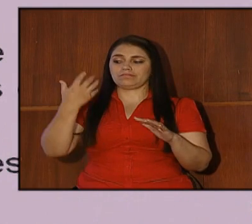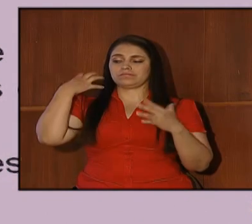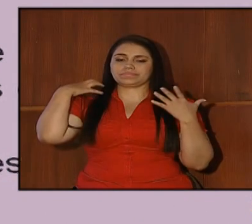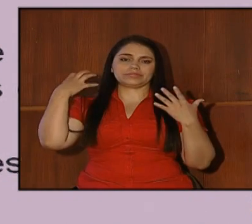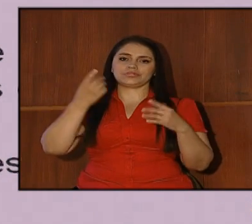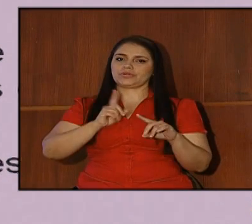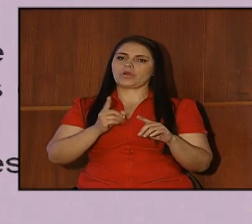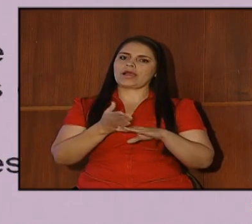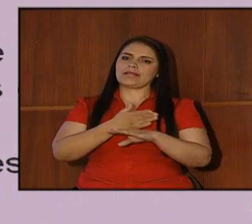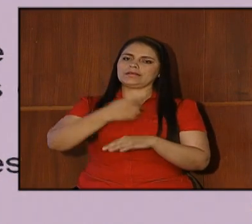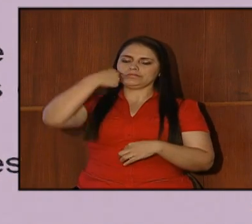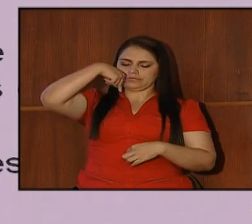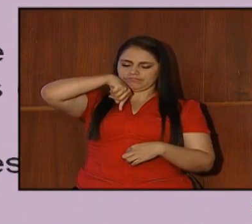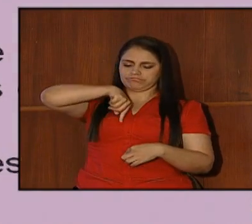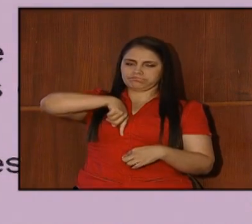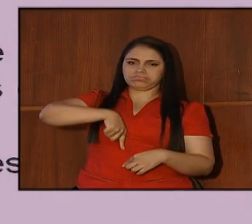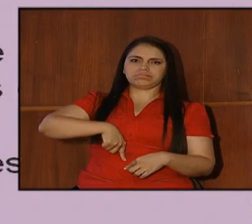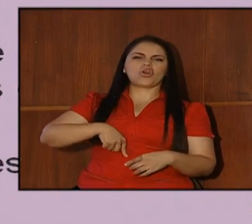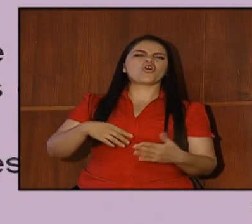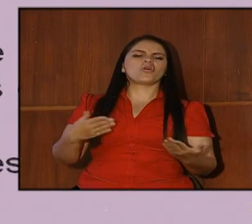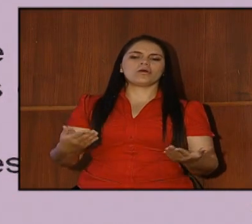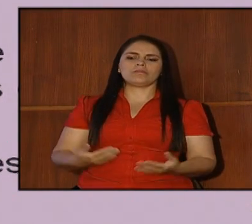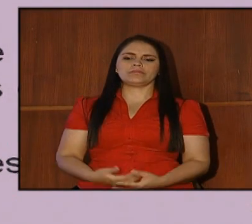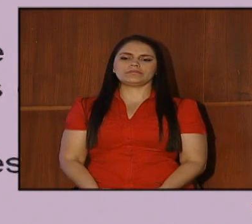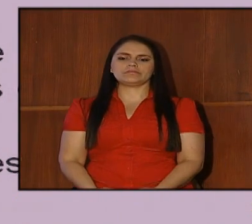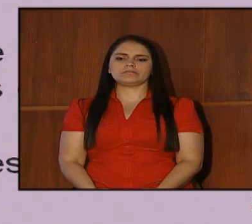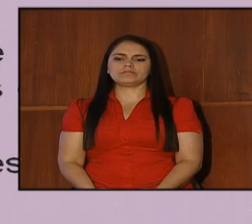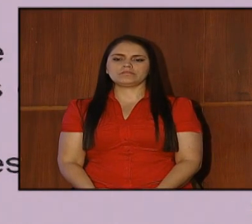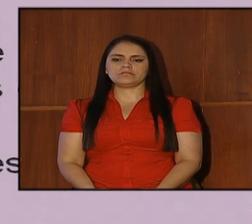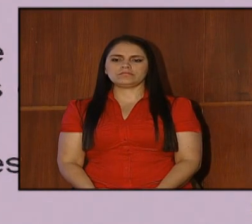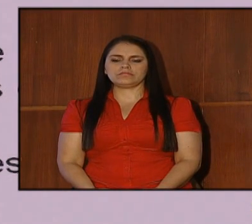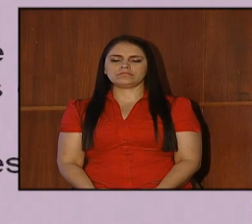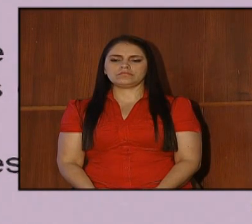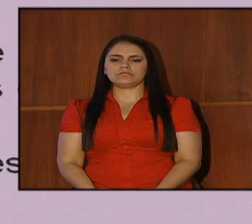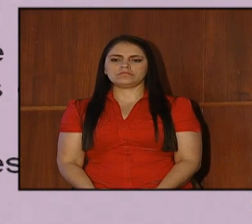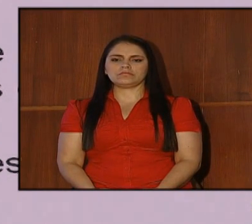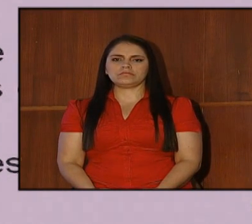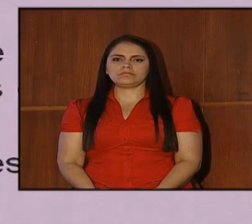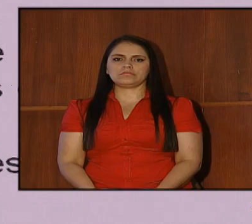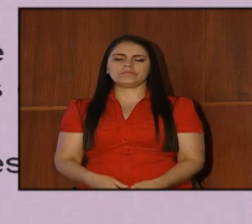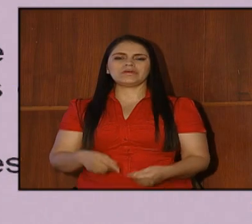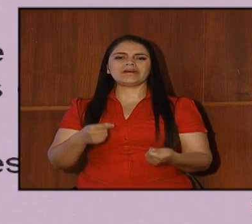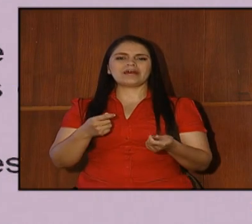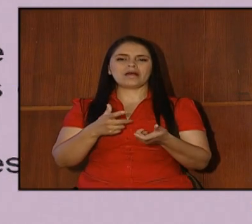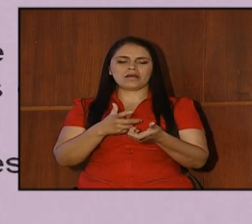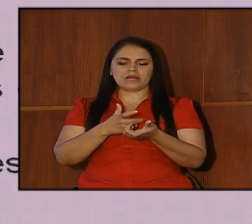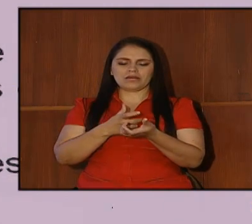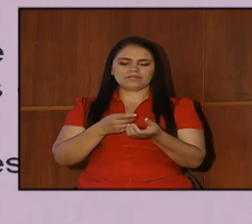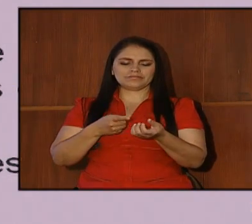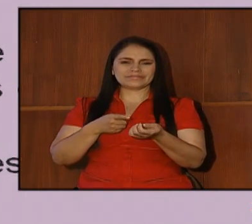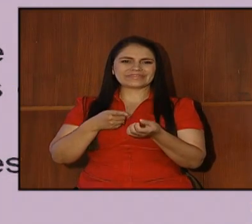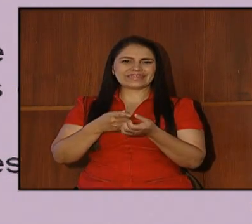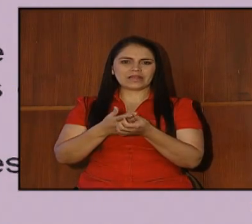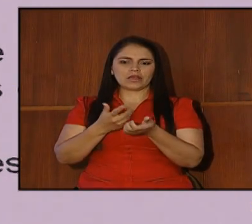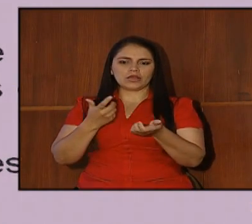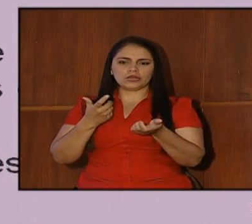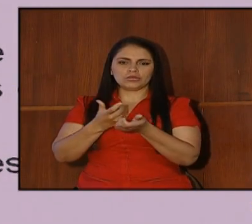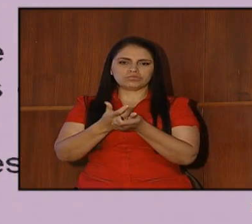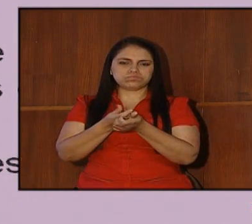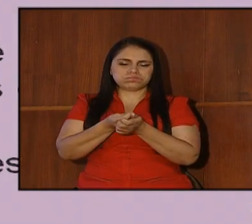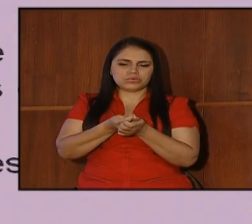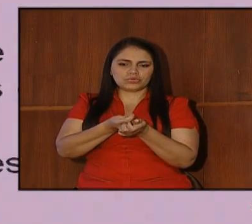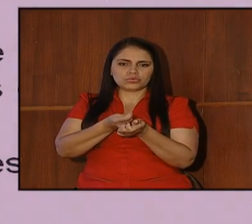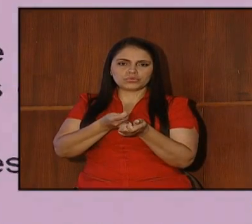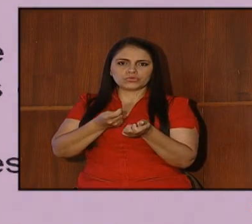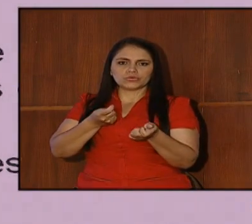tenemos que mirar que la sonda sí está en estómago. ¿Cómo? Con una jeringuita, aspire. Usted conecta la jeringa acá y aspira.